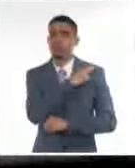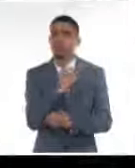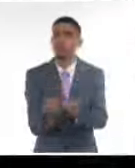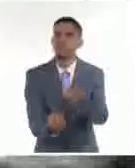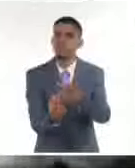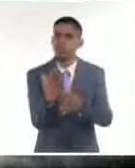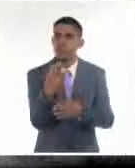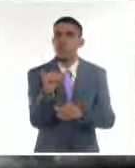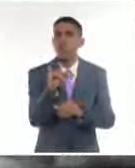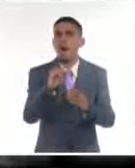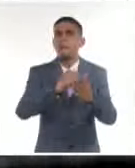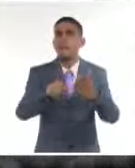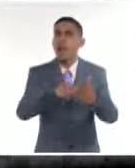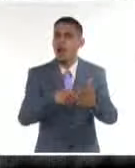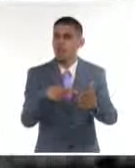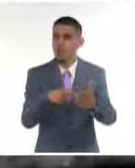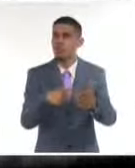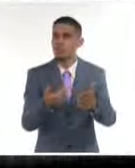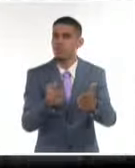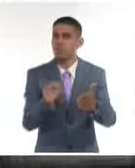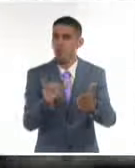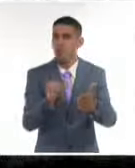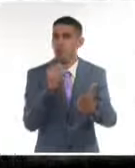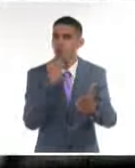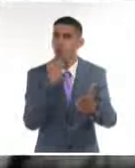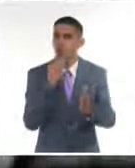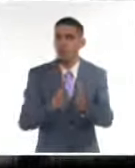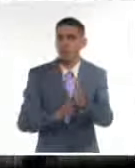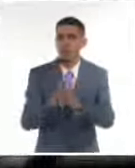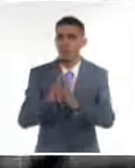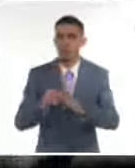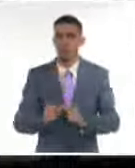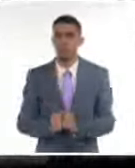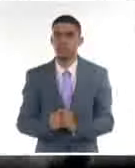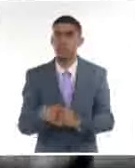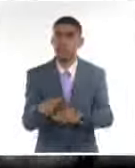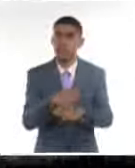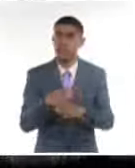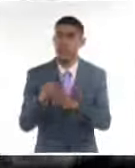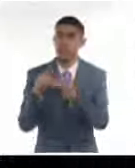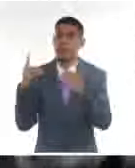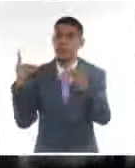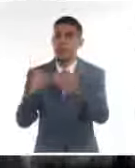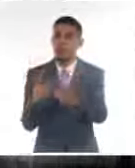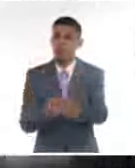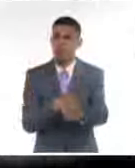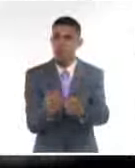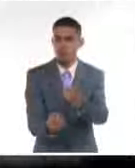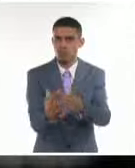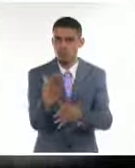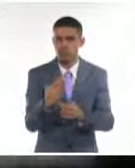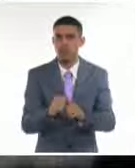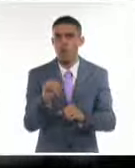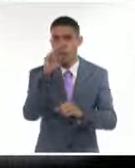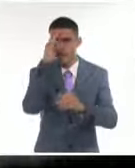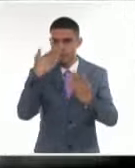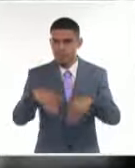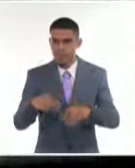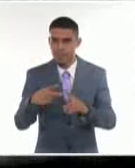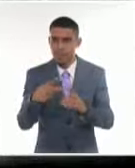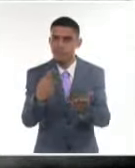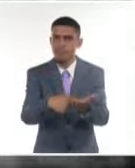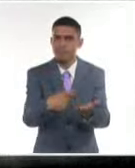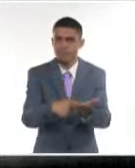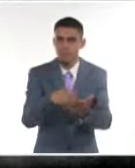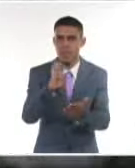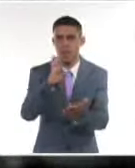aparato administrativo y sociopolítico. Así surgieron los departamentos de guerra, sanidad, finanzas, justicia,